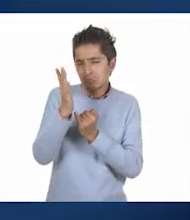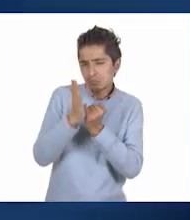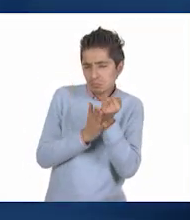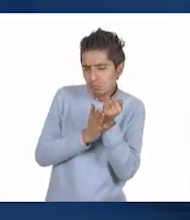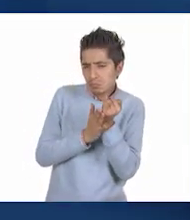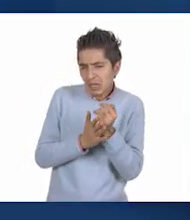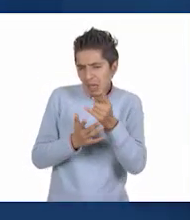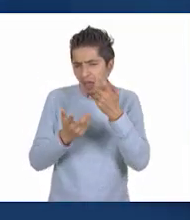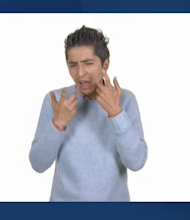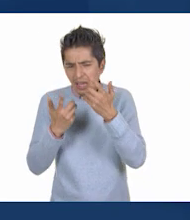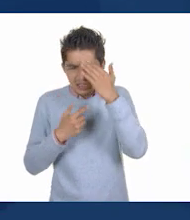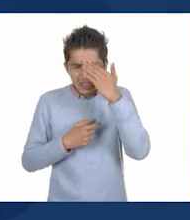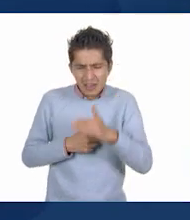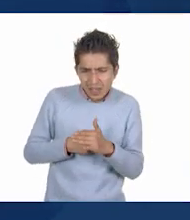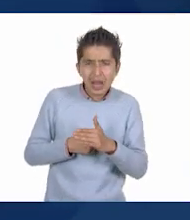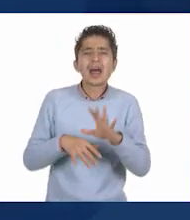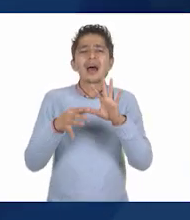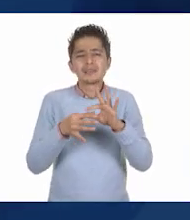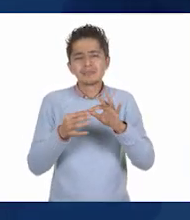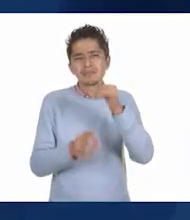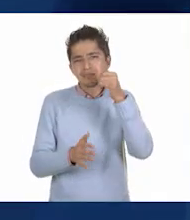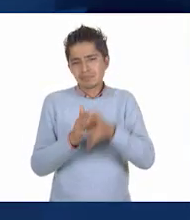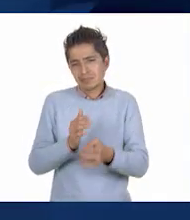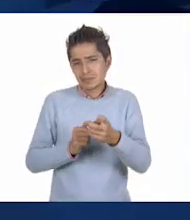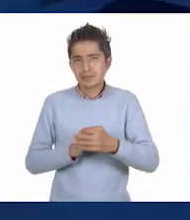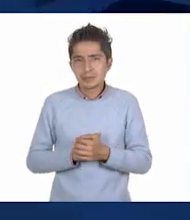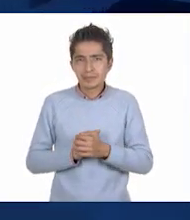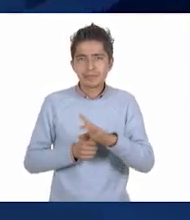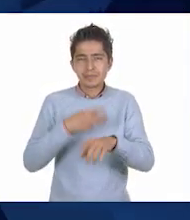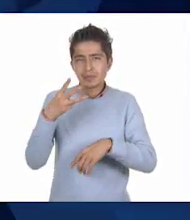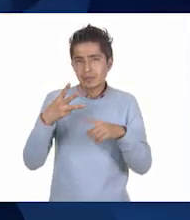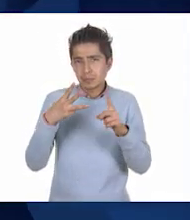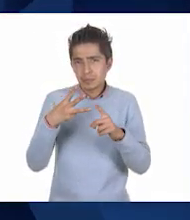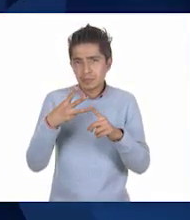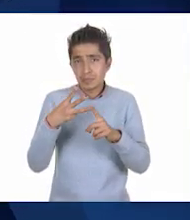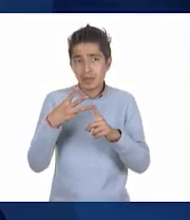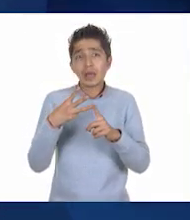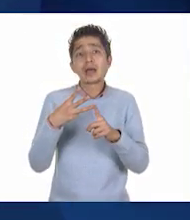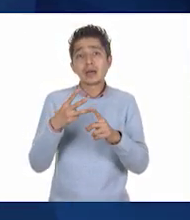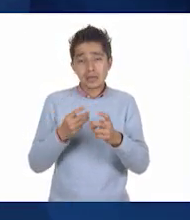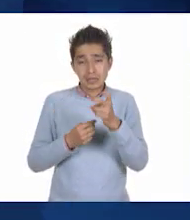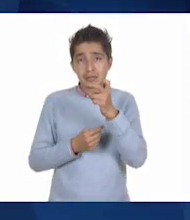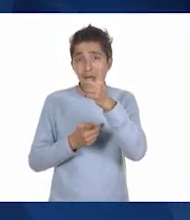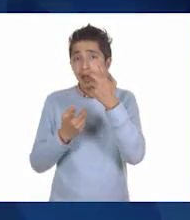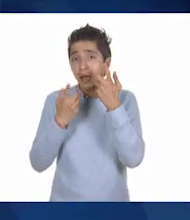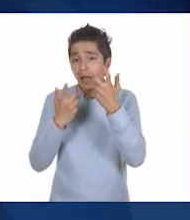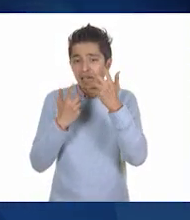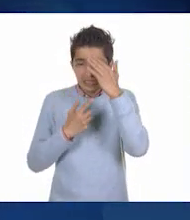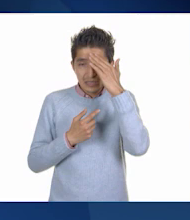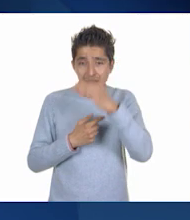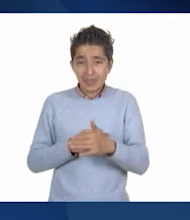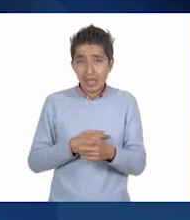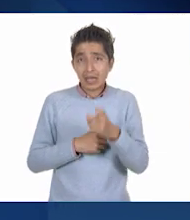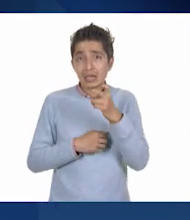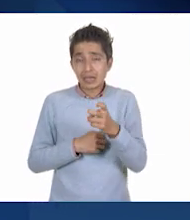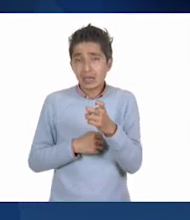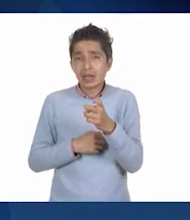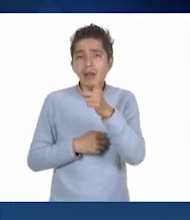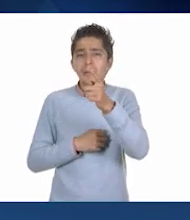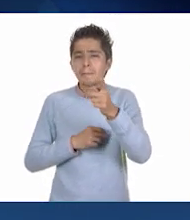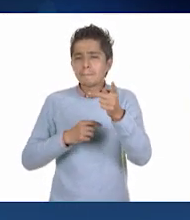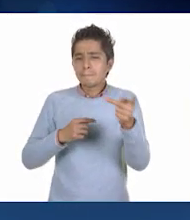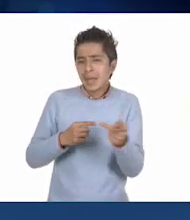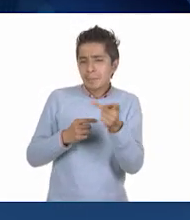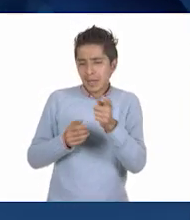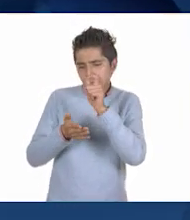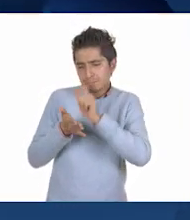se quiere saber y narrar de él. Número 3, con base en lo que se quiere saber de él, elaborar preguntas